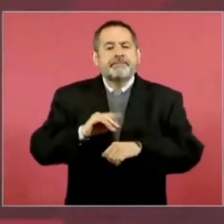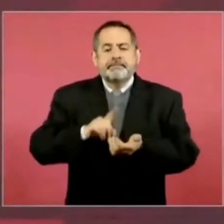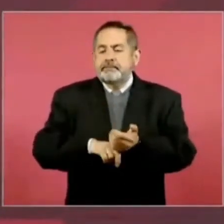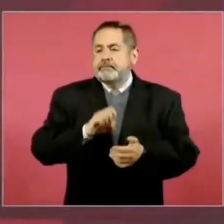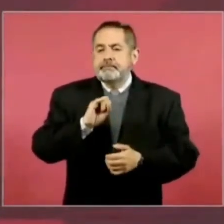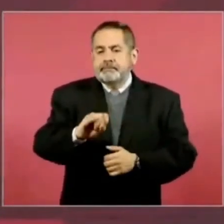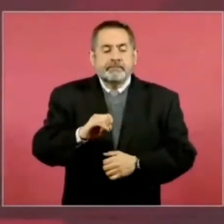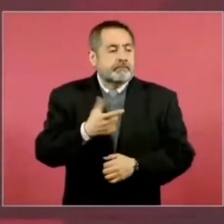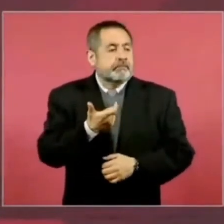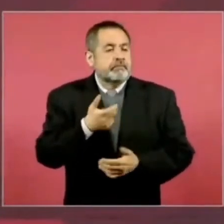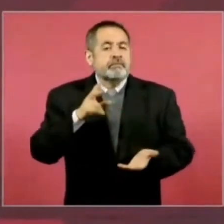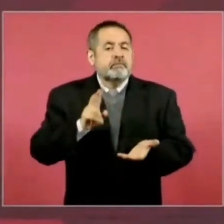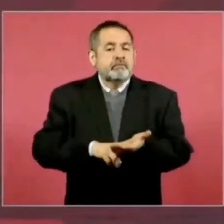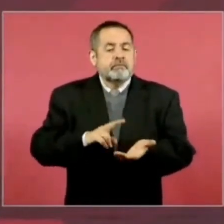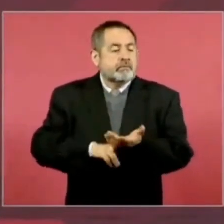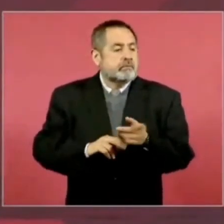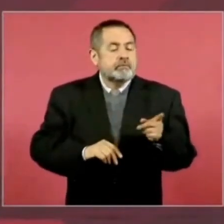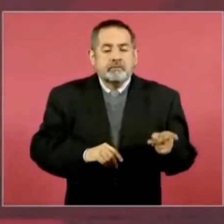precio